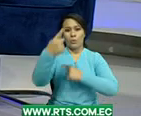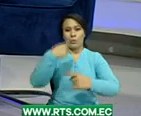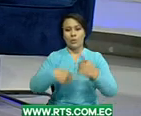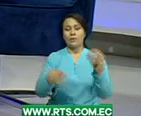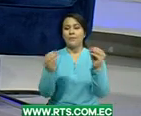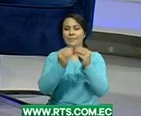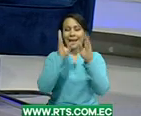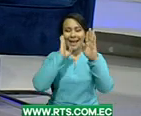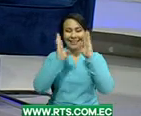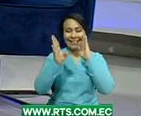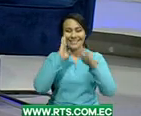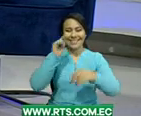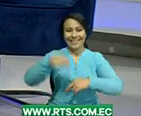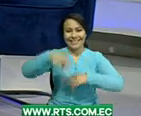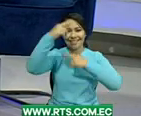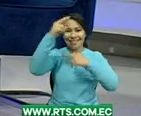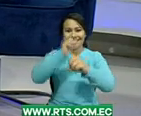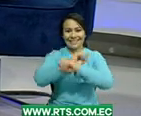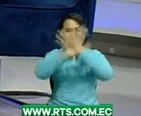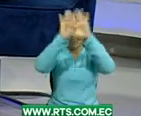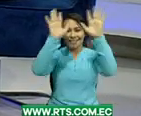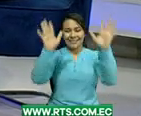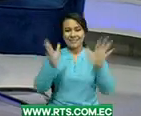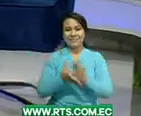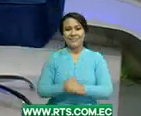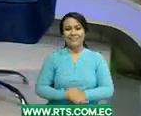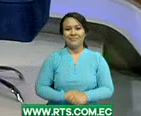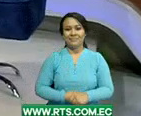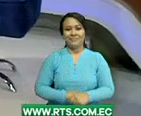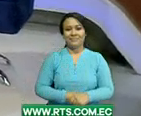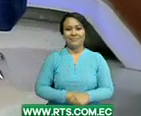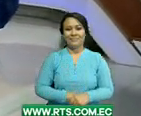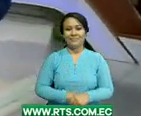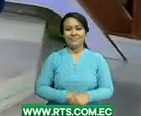con mucho más desde la noticia Primera Emisión.